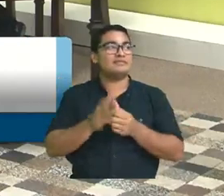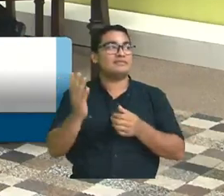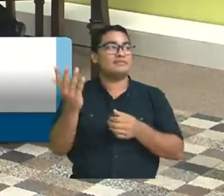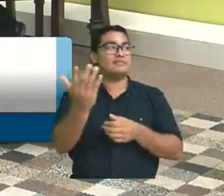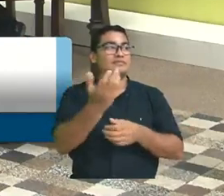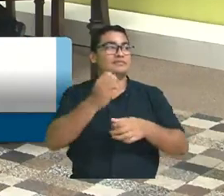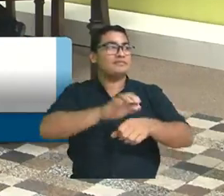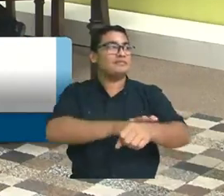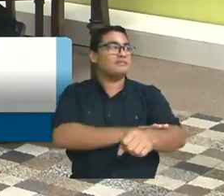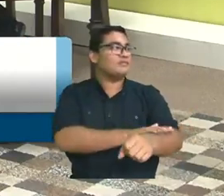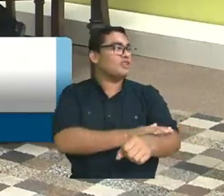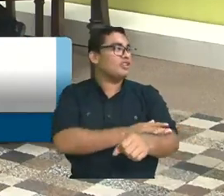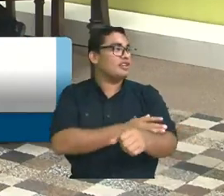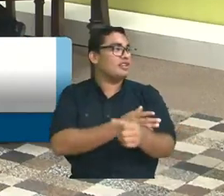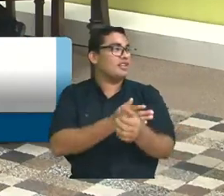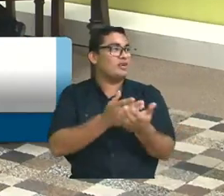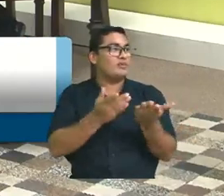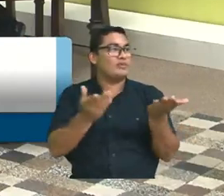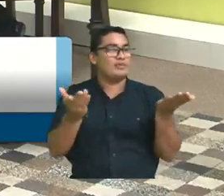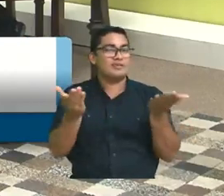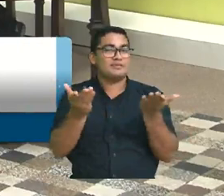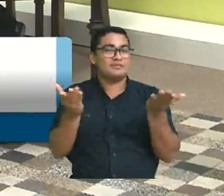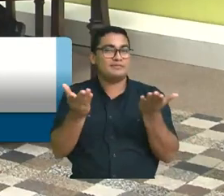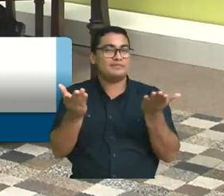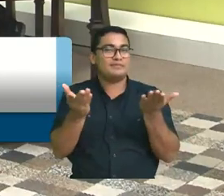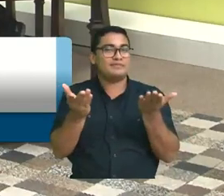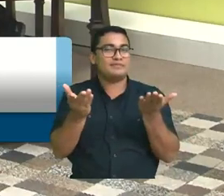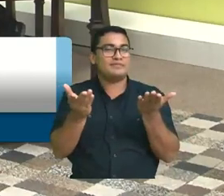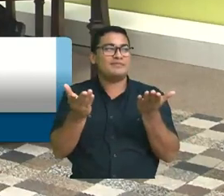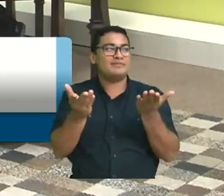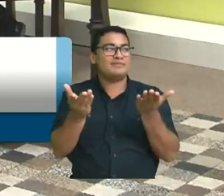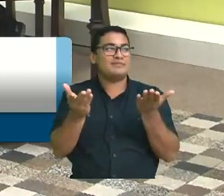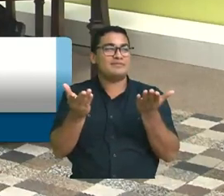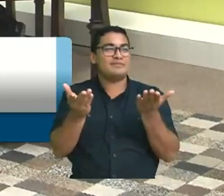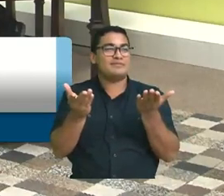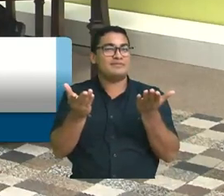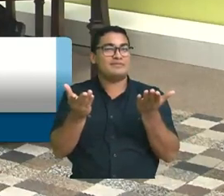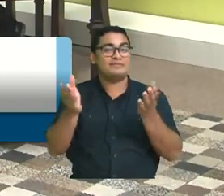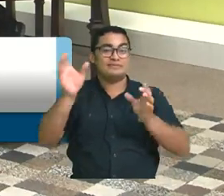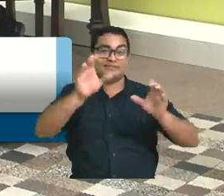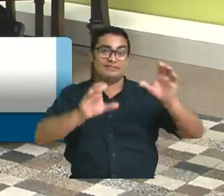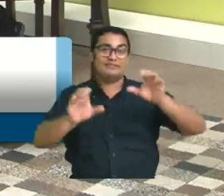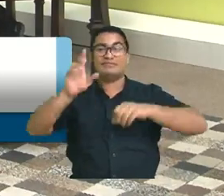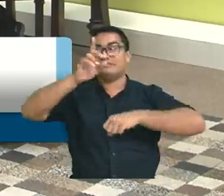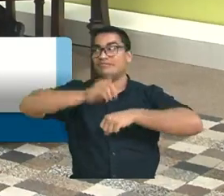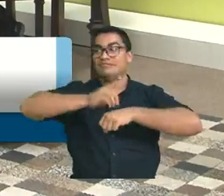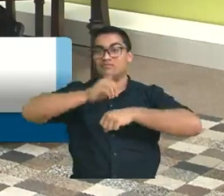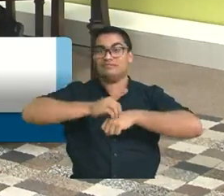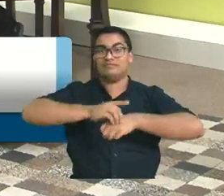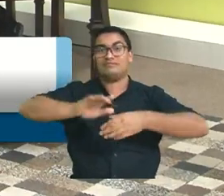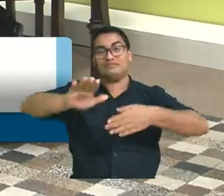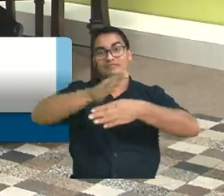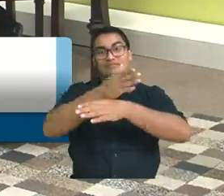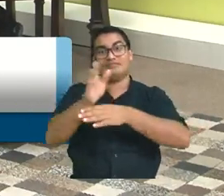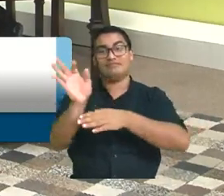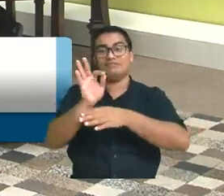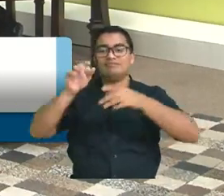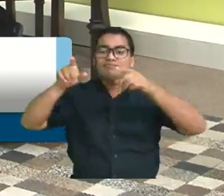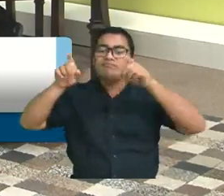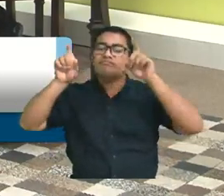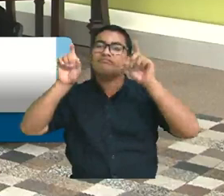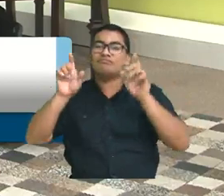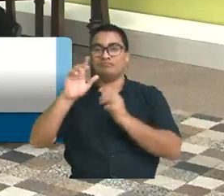está ante un síndrome del ojo seco? Okay. Bueno, en las ciencias médicas, todo tipo de diagnóstico,